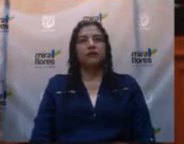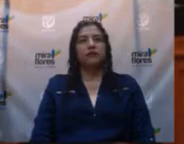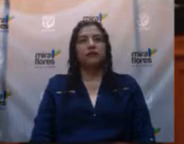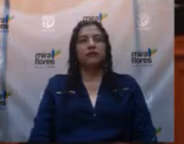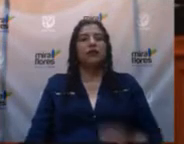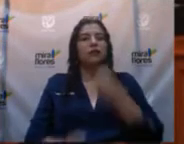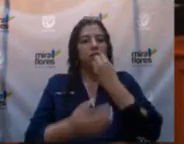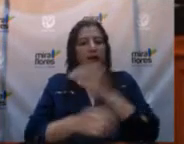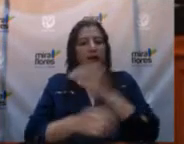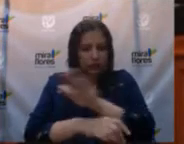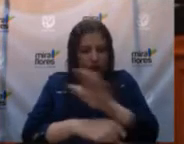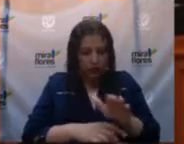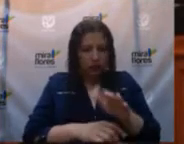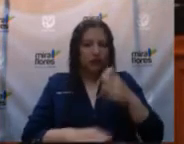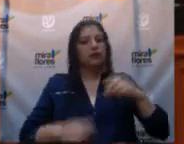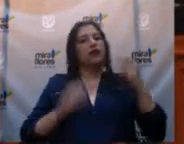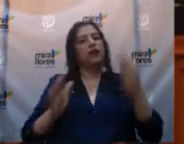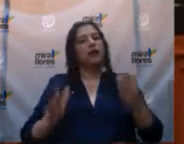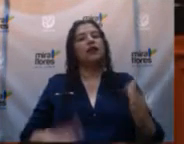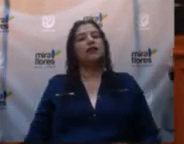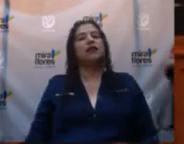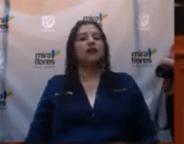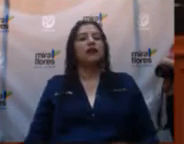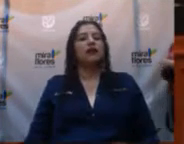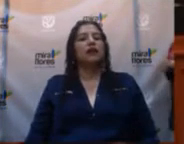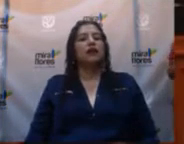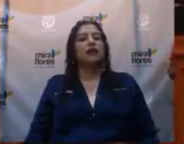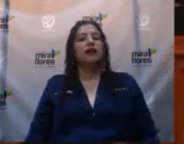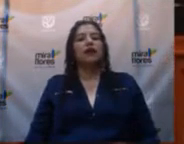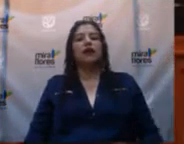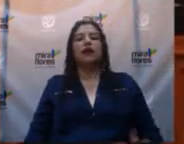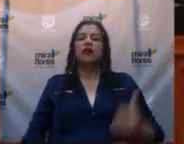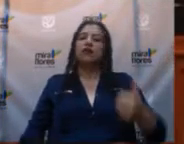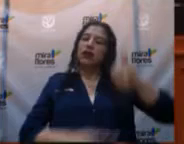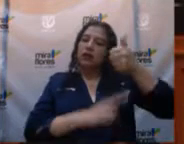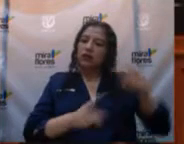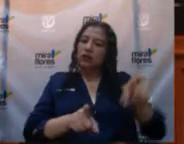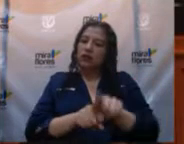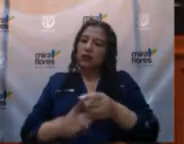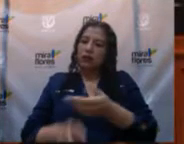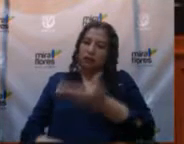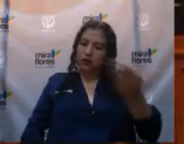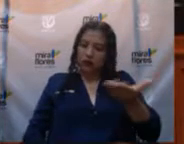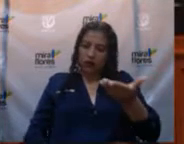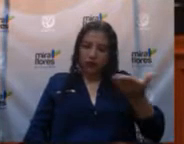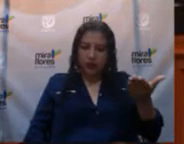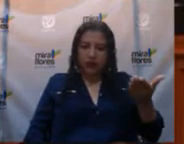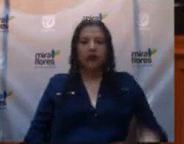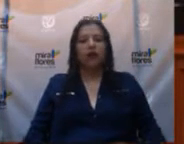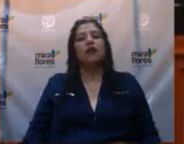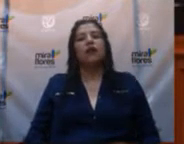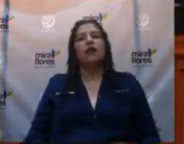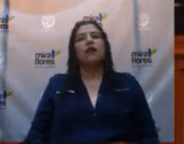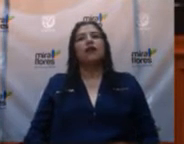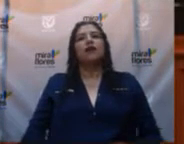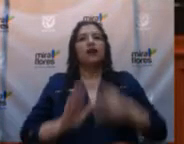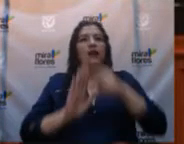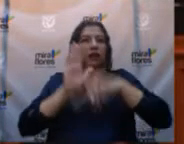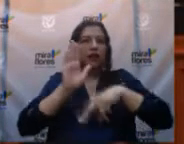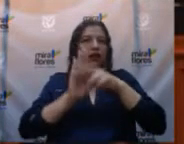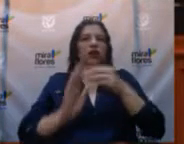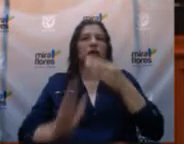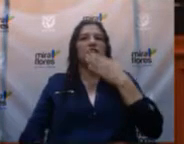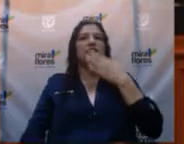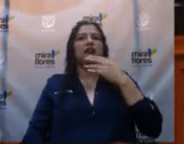Muy buenas noches, alcalde, monseñor e invitados todos. El histórico decreto del libertador don Ramón